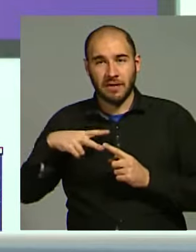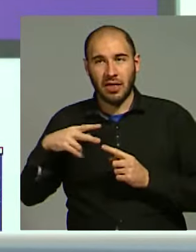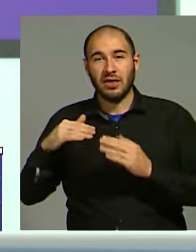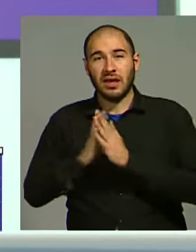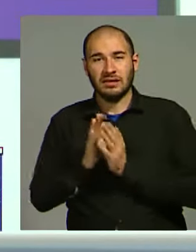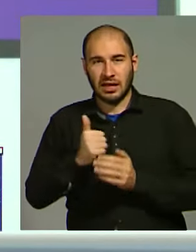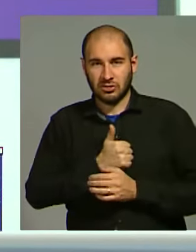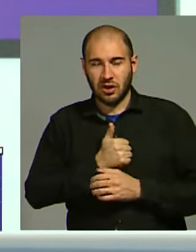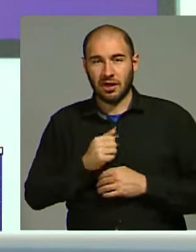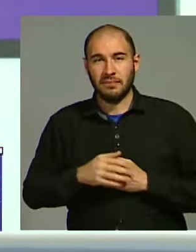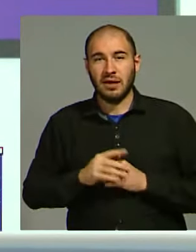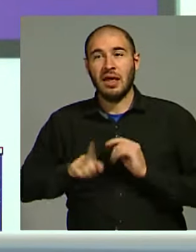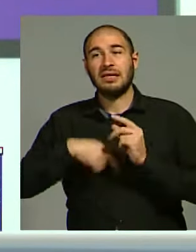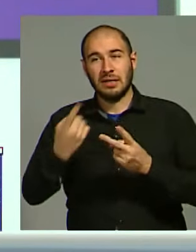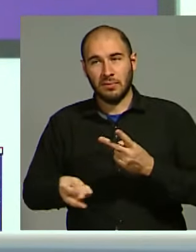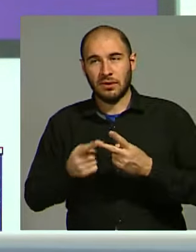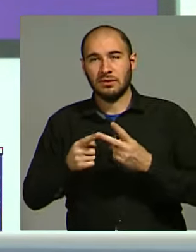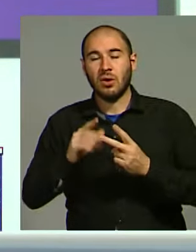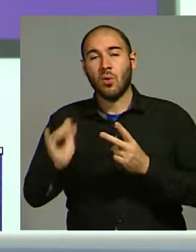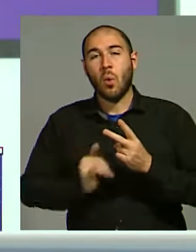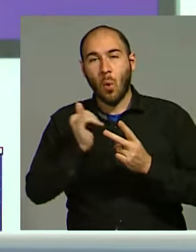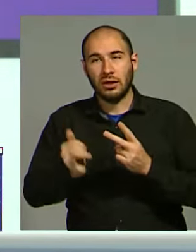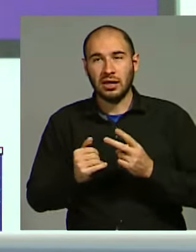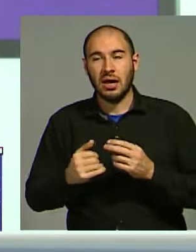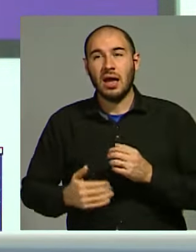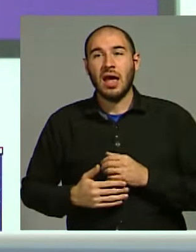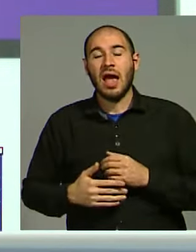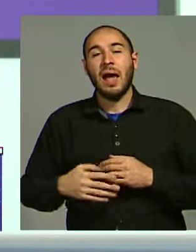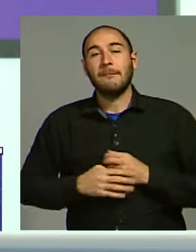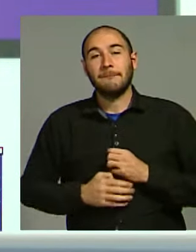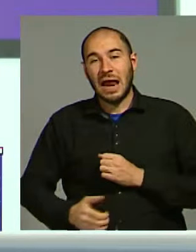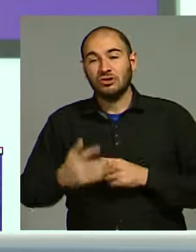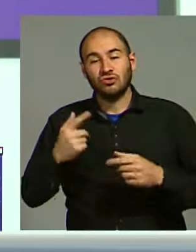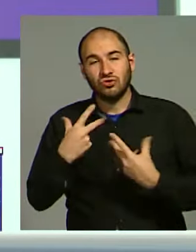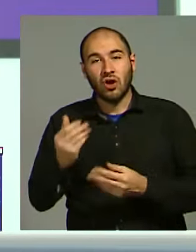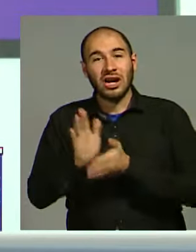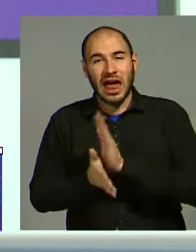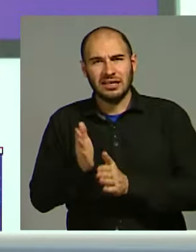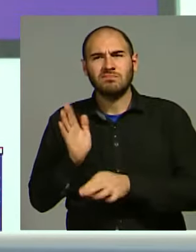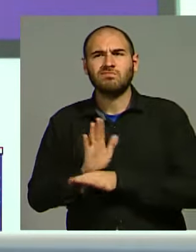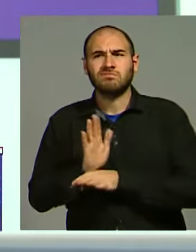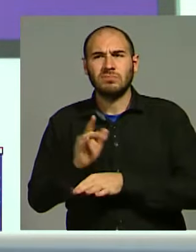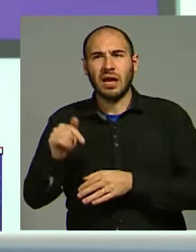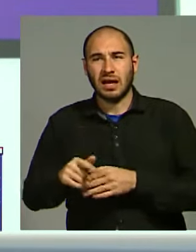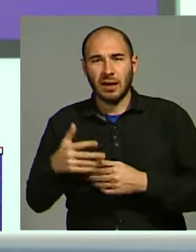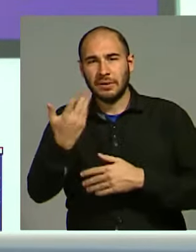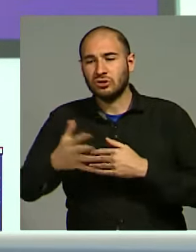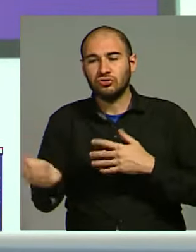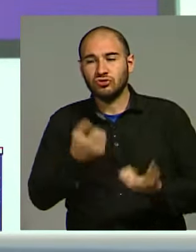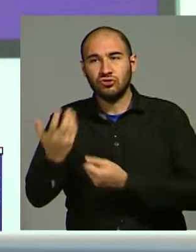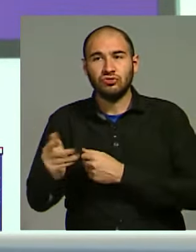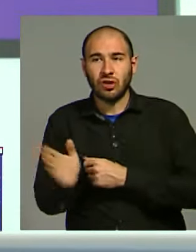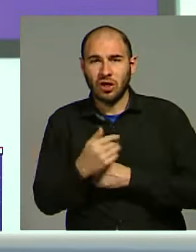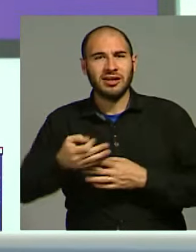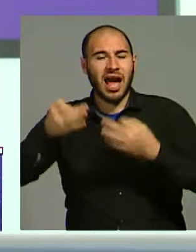Iglesia Católica. Después, en segundo lugar, lo que se plantea es anticoncepción gratuita. Uh-huh. Y la anticoncepción gratuita tiene que estar al alcance de todas y tiene que